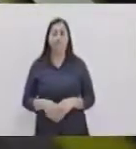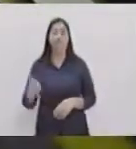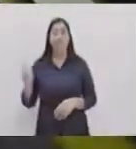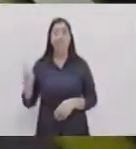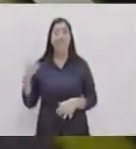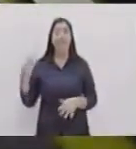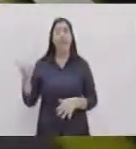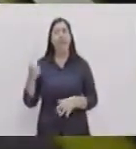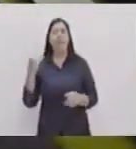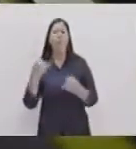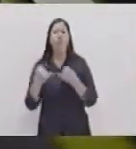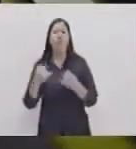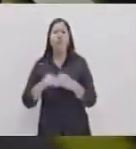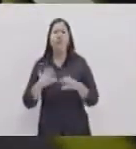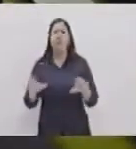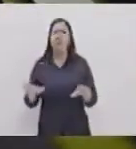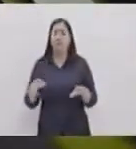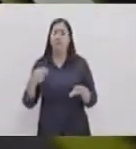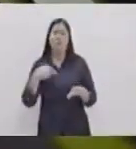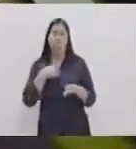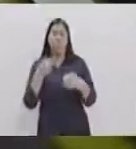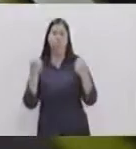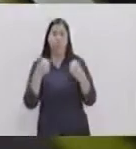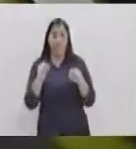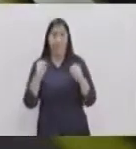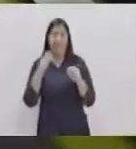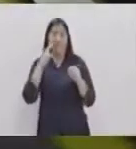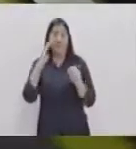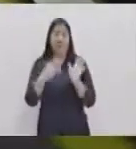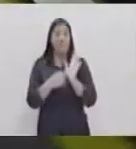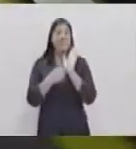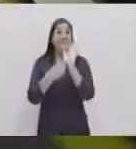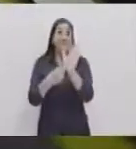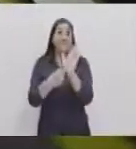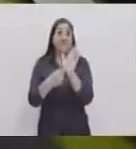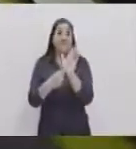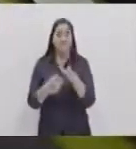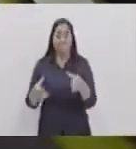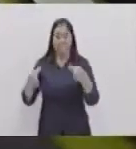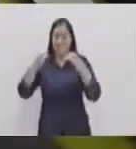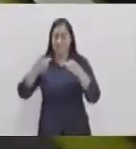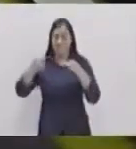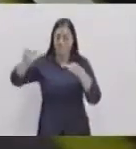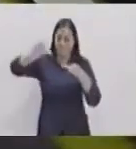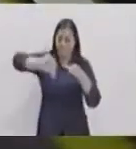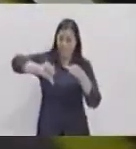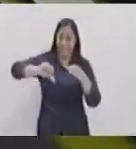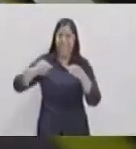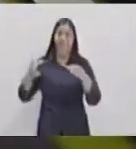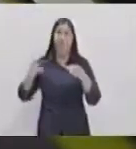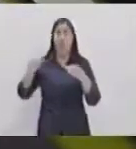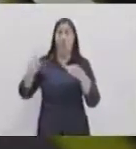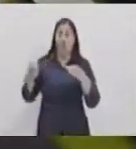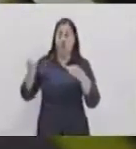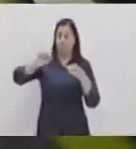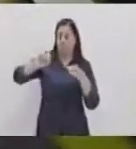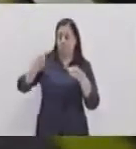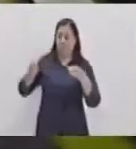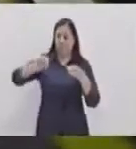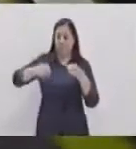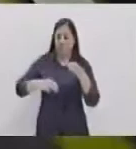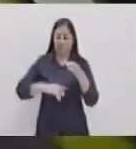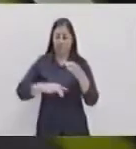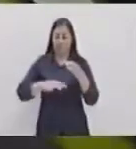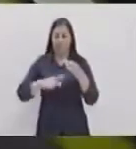Y con el último que hicimos esta demostración, fíjate, Claudia, que a este se